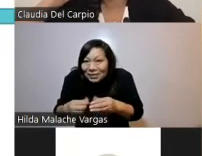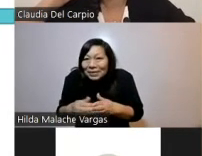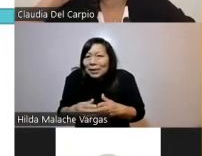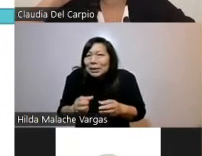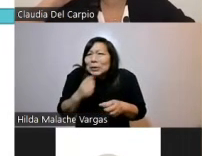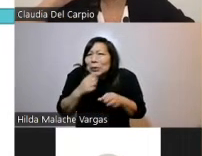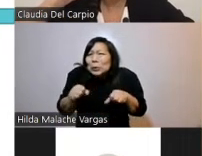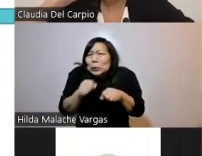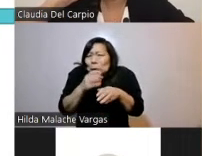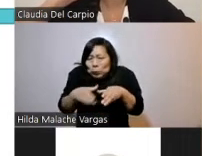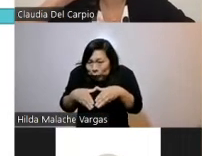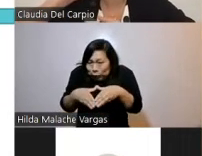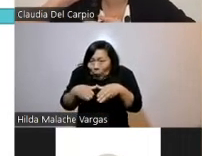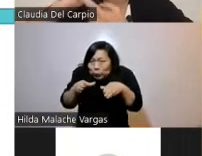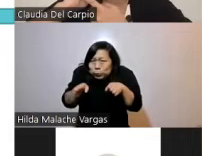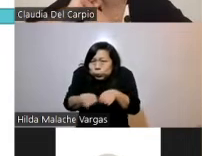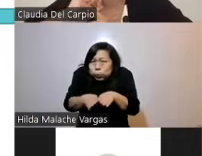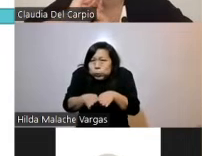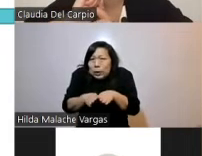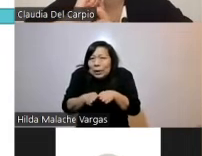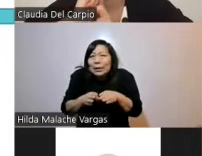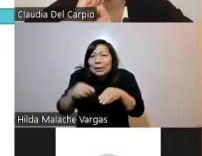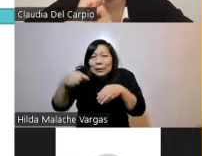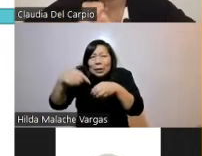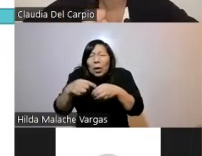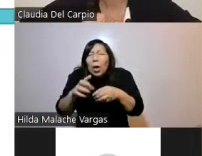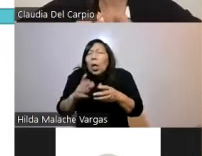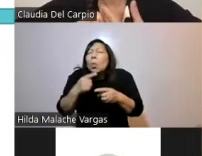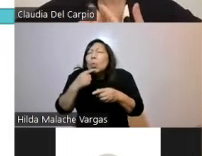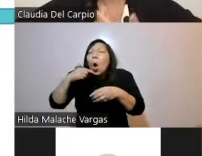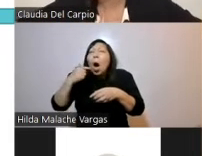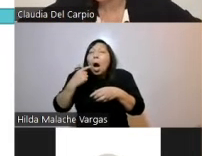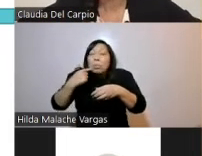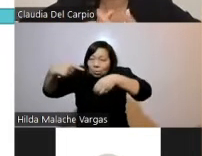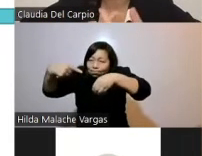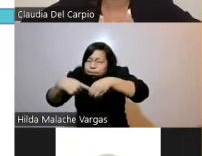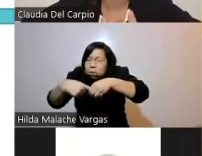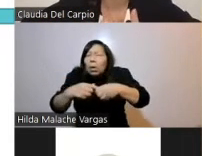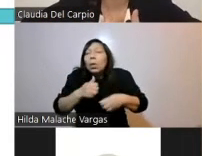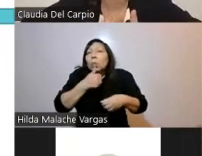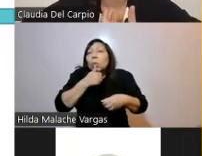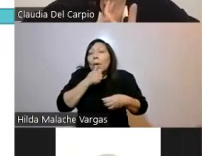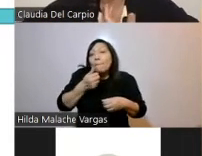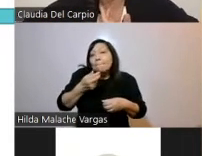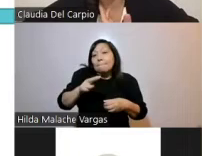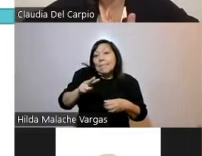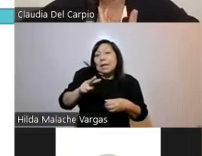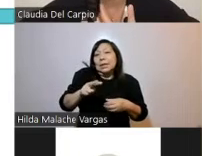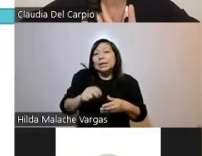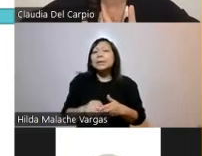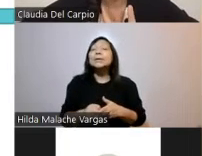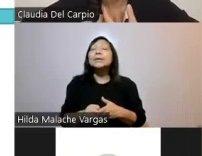se cierre y haga que la penetración sea más dolorosa. Pero además necesitamos estar